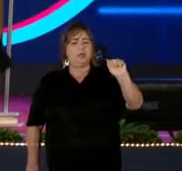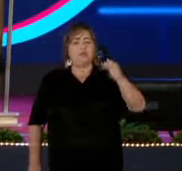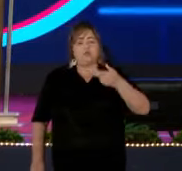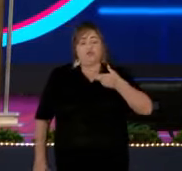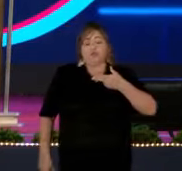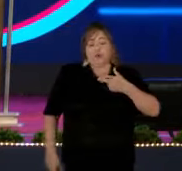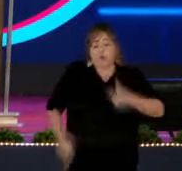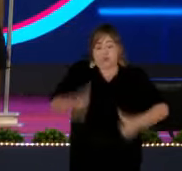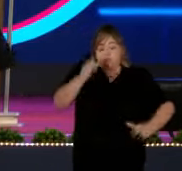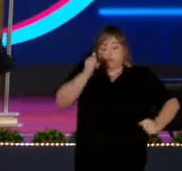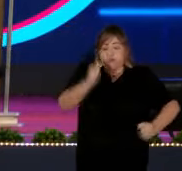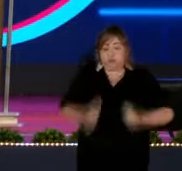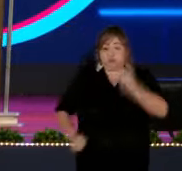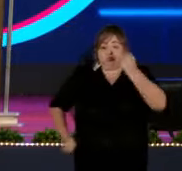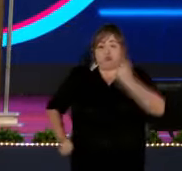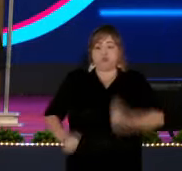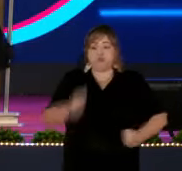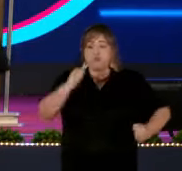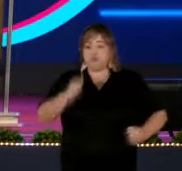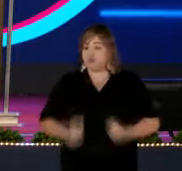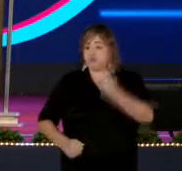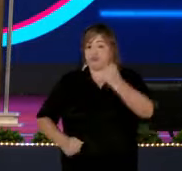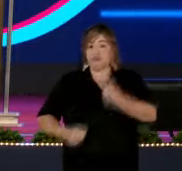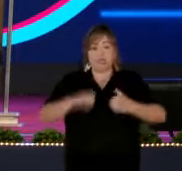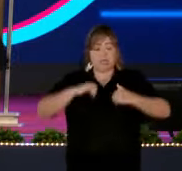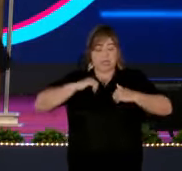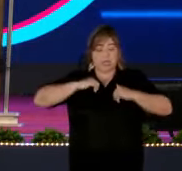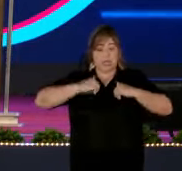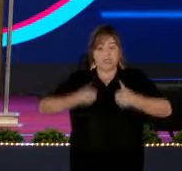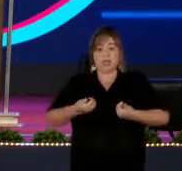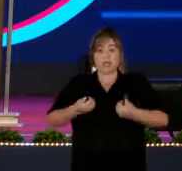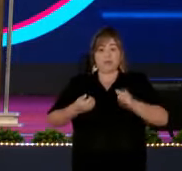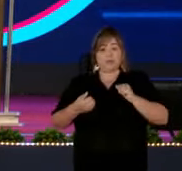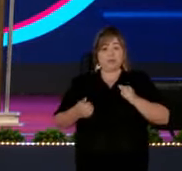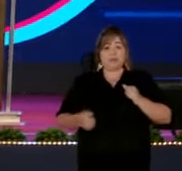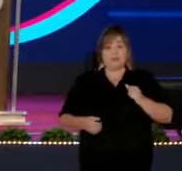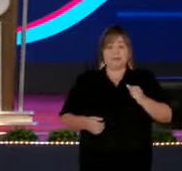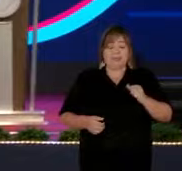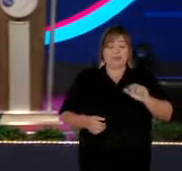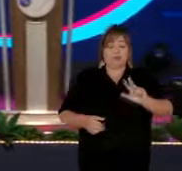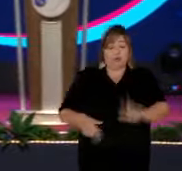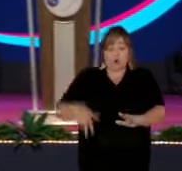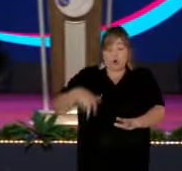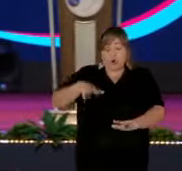Correrás y no te cansarás. Caminarás y no te